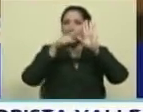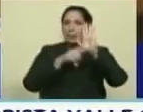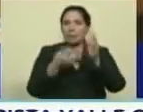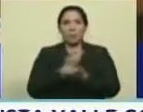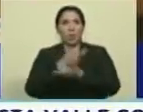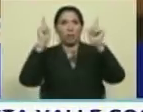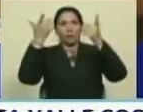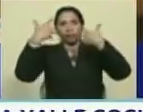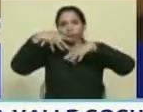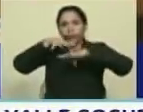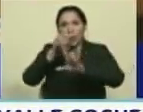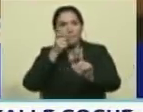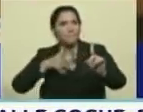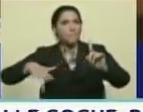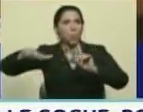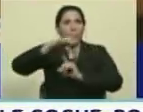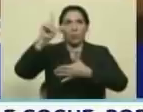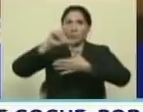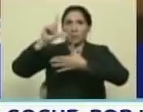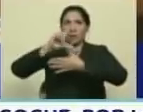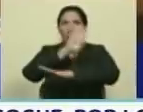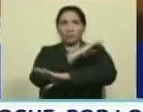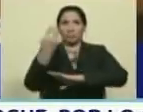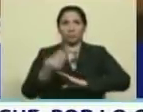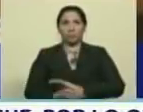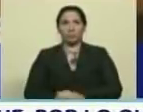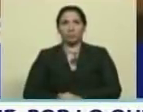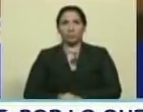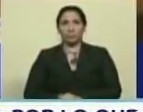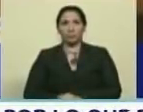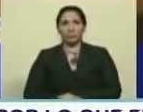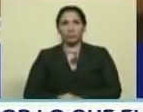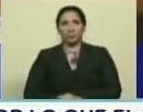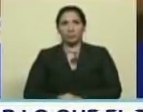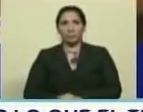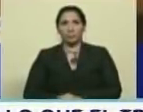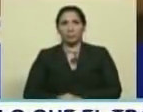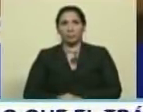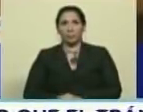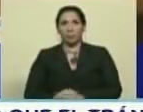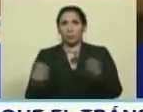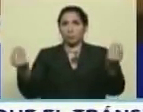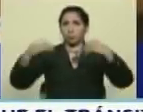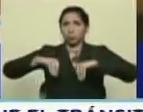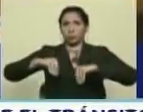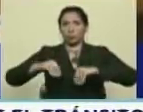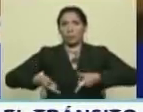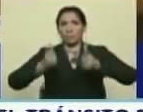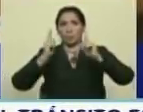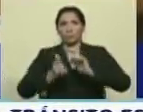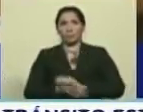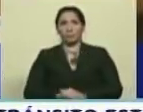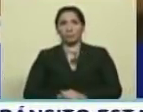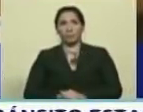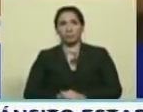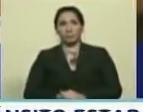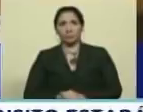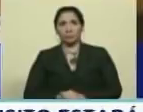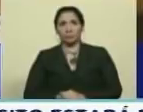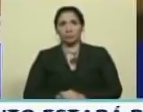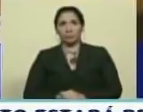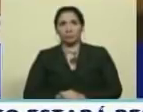de integración de los pueblos de América Latina. Con mucho acierto, hermanos como